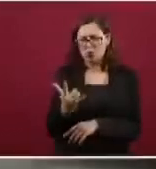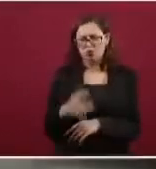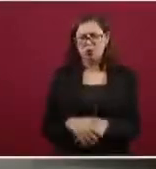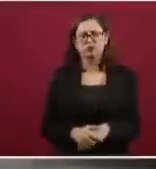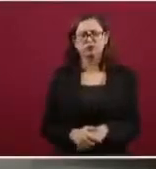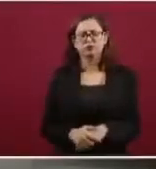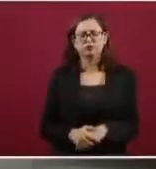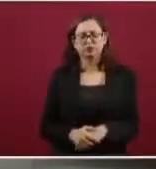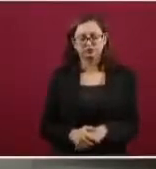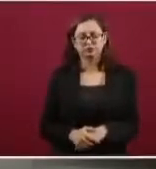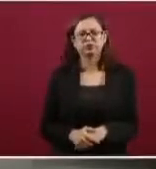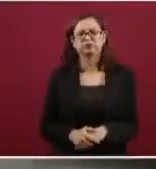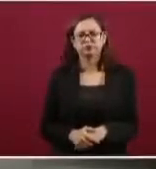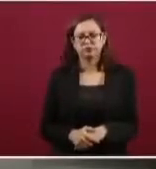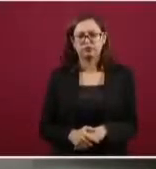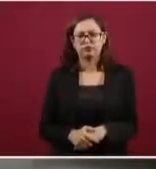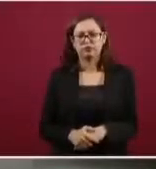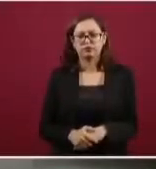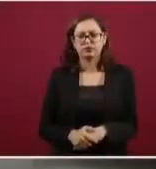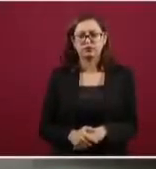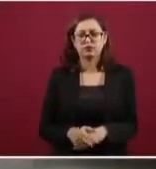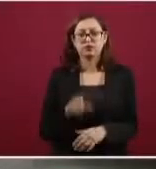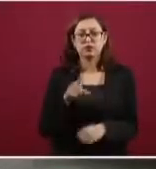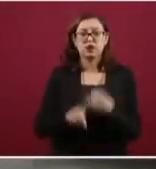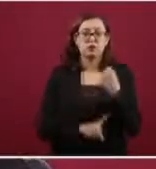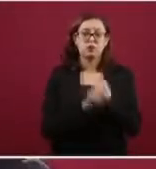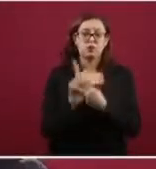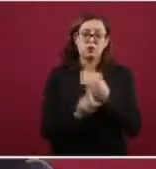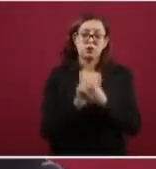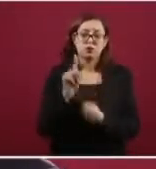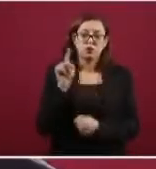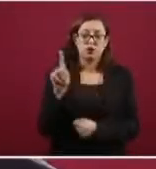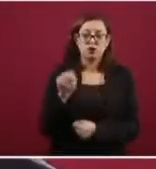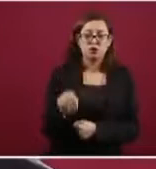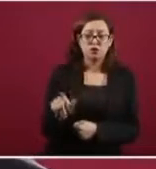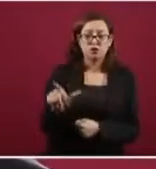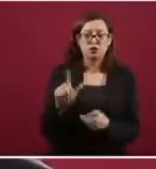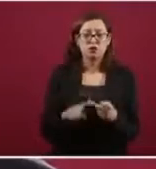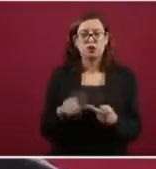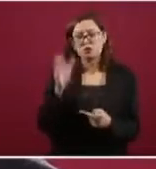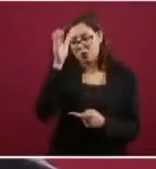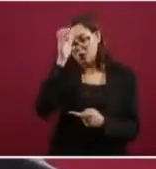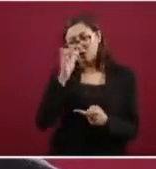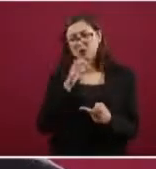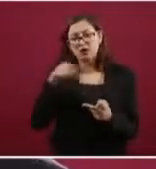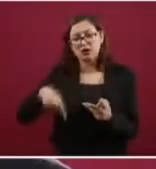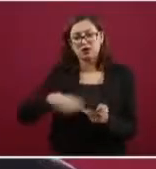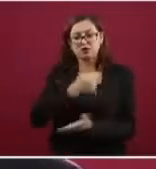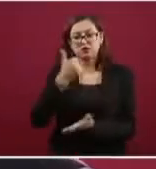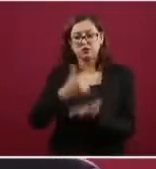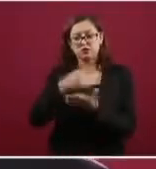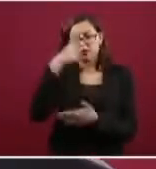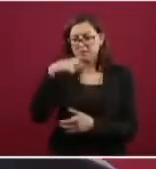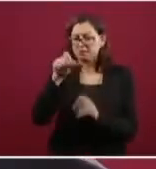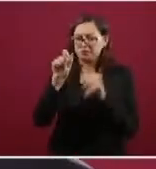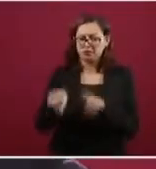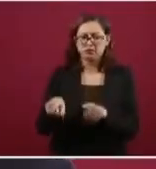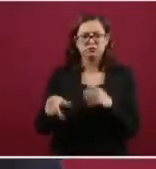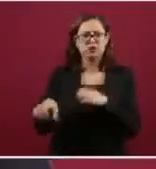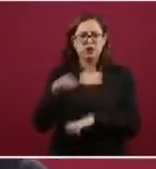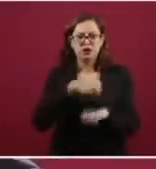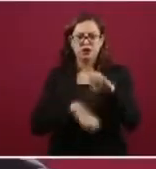El problema lo encontramos en el estado de Nuevo León, de Coahuila y aquí en la Ciudad de México con esta empresa